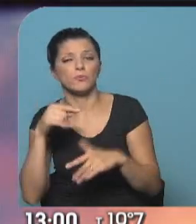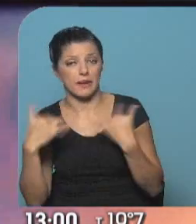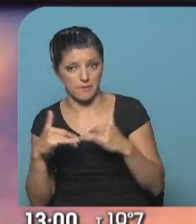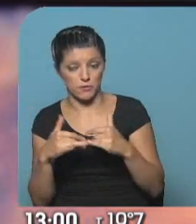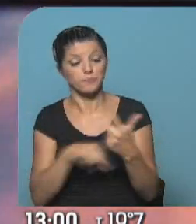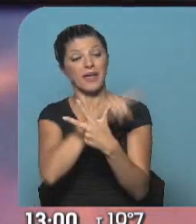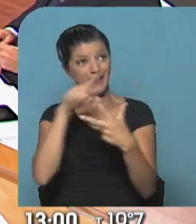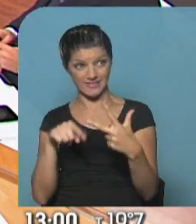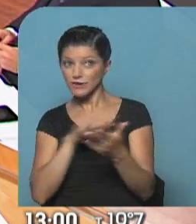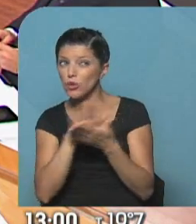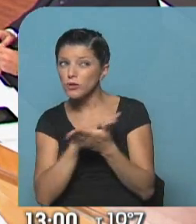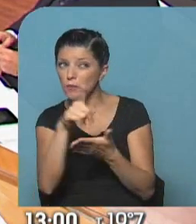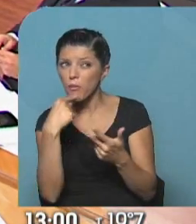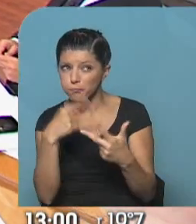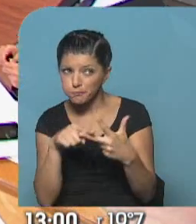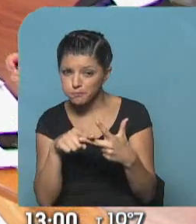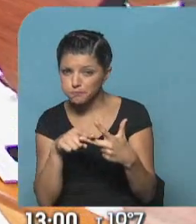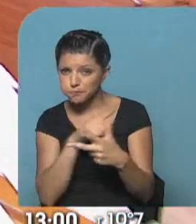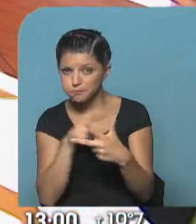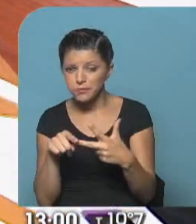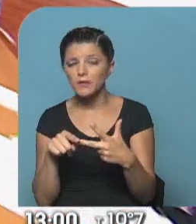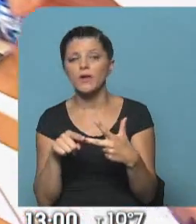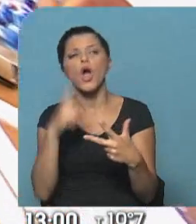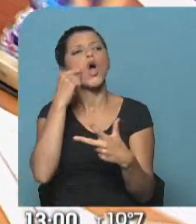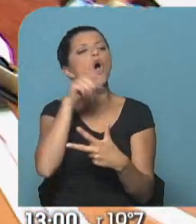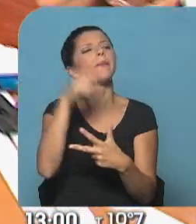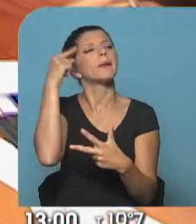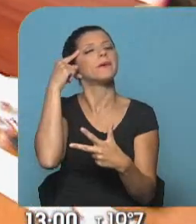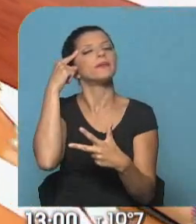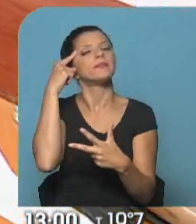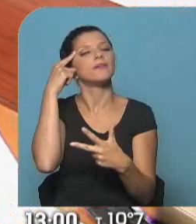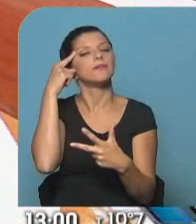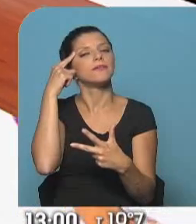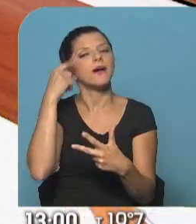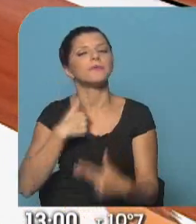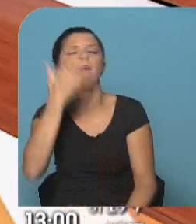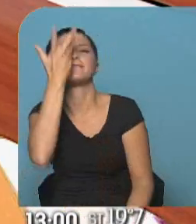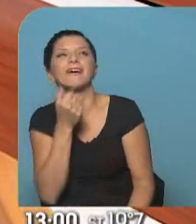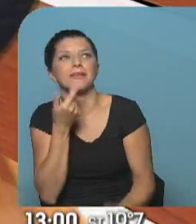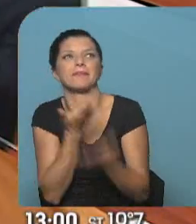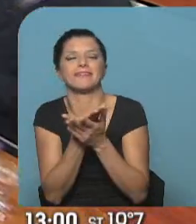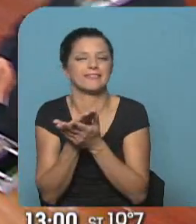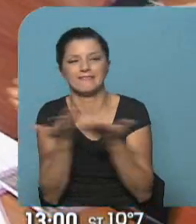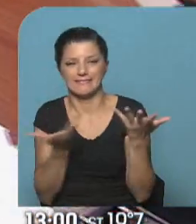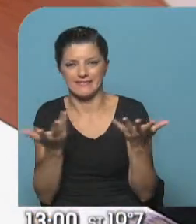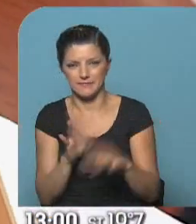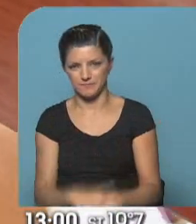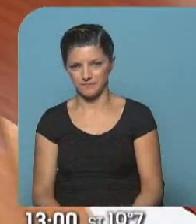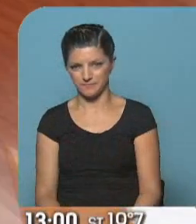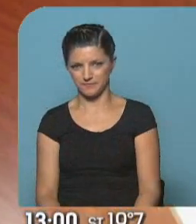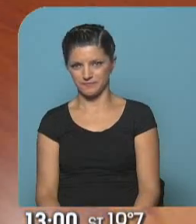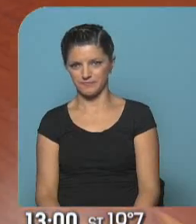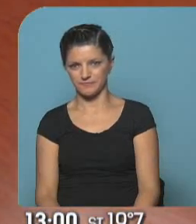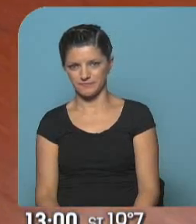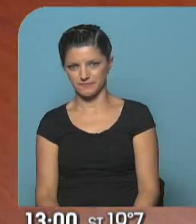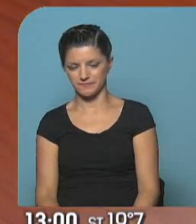las tres opciones, Andrés Reggiani, ¿qué cree que va a suceder? Me encanta pedirte vaticinios. Bueno, soy historiador, así que tengo